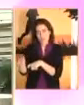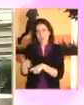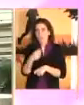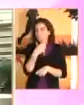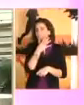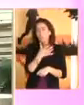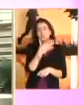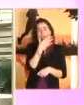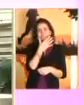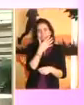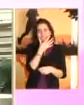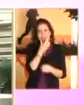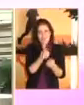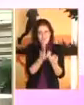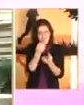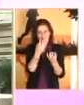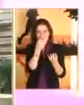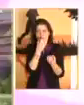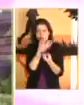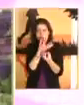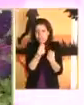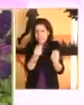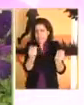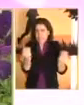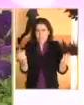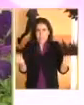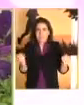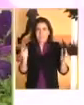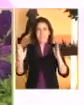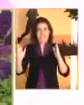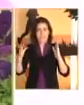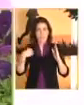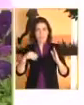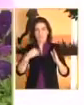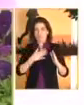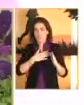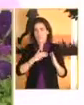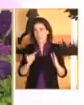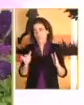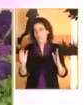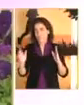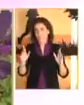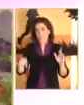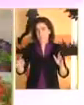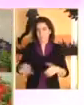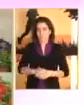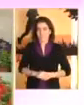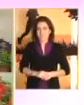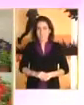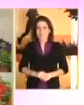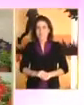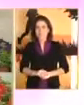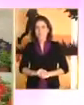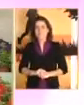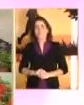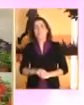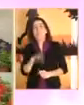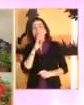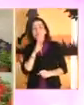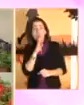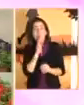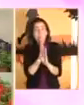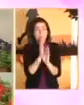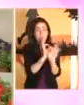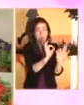la cantidad de flores que nos va a dar en los meses que la tengamos. ¿Dónde la podemos colocar? Nos admite